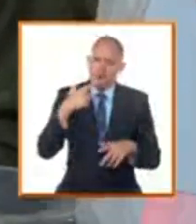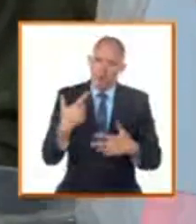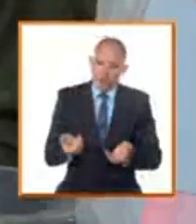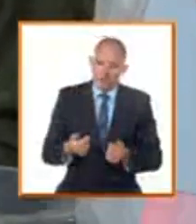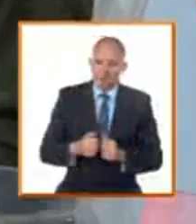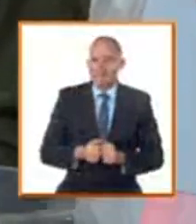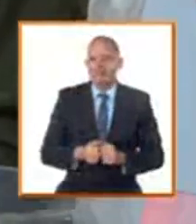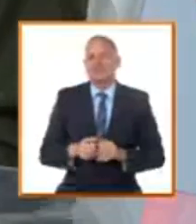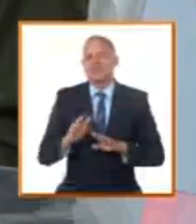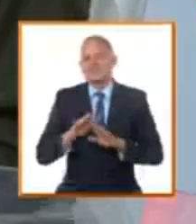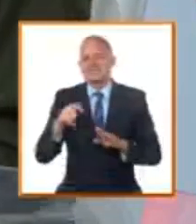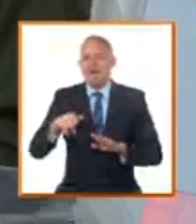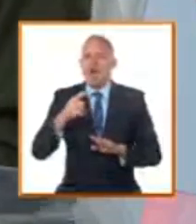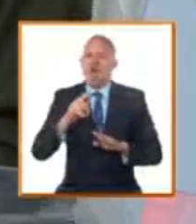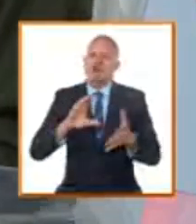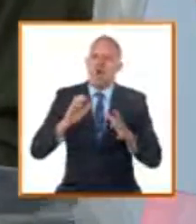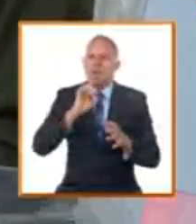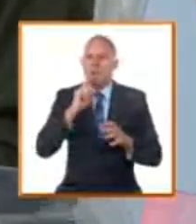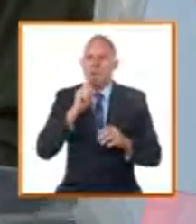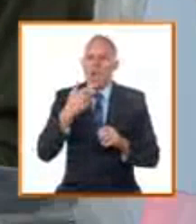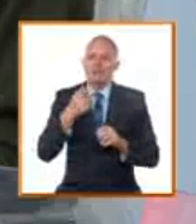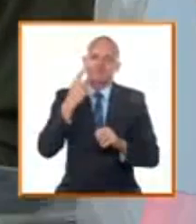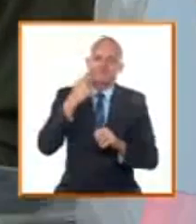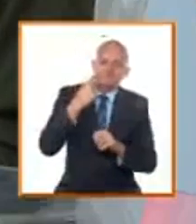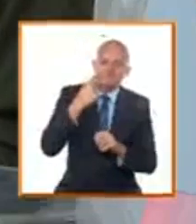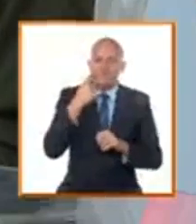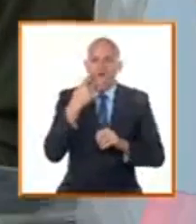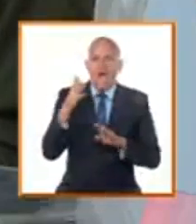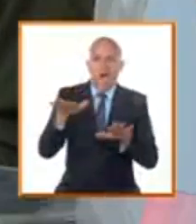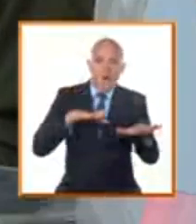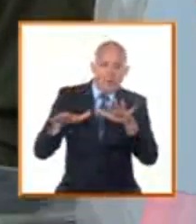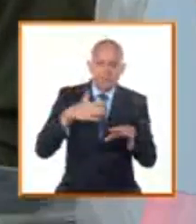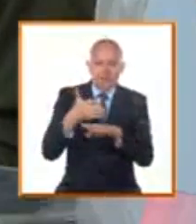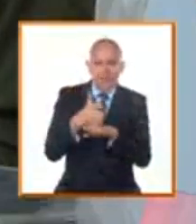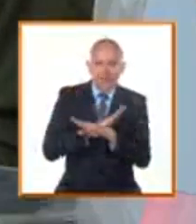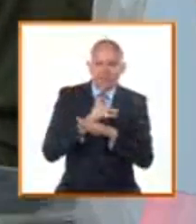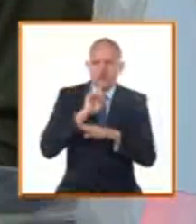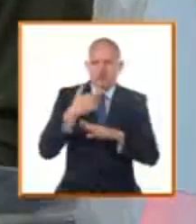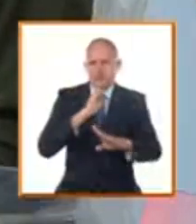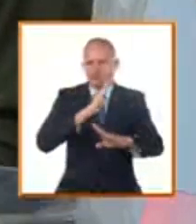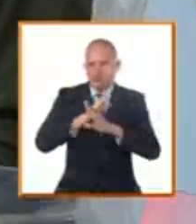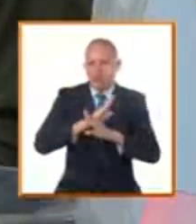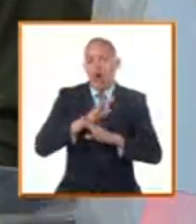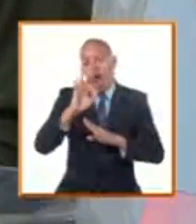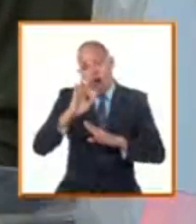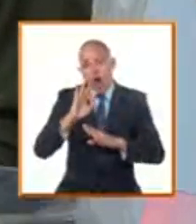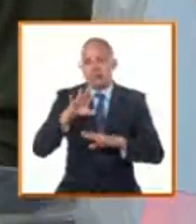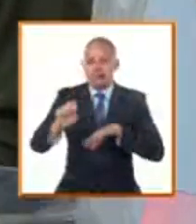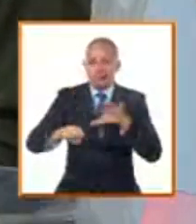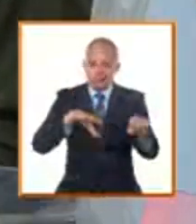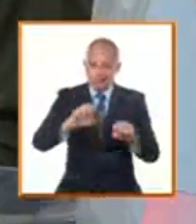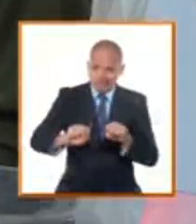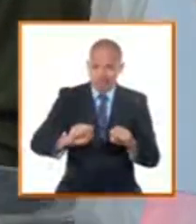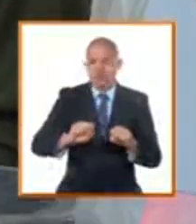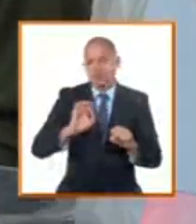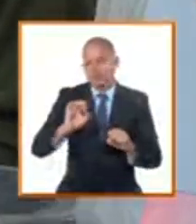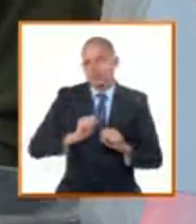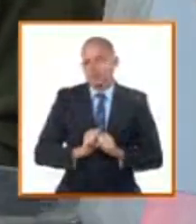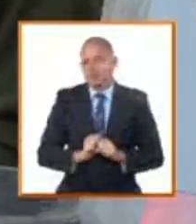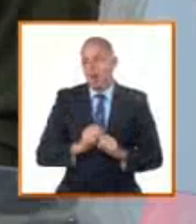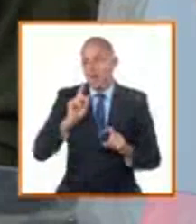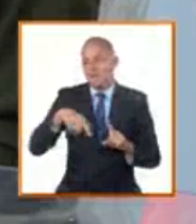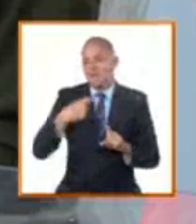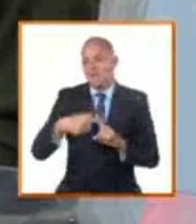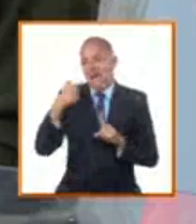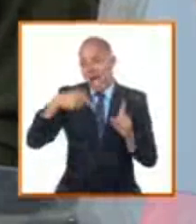prevención y las acciones de enfrentamiento. En las acciones de enfrentamiento, incrementar la percepción de riesgo en